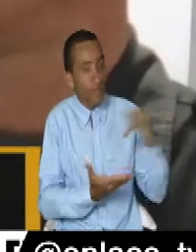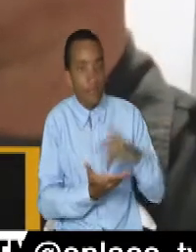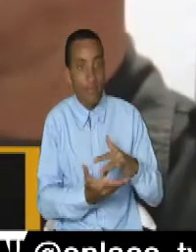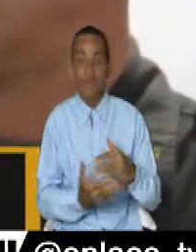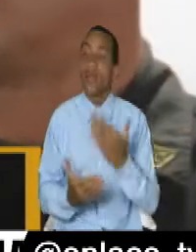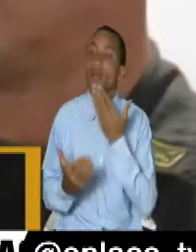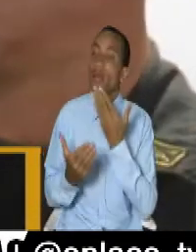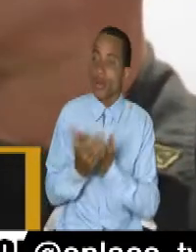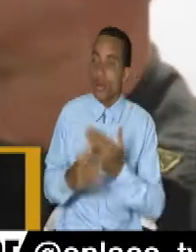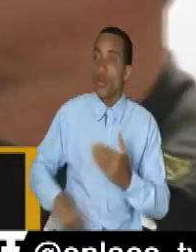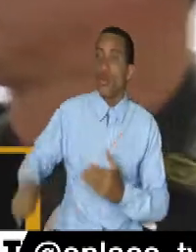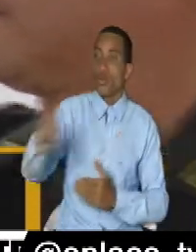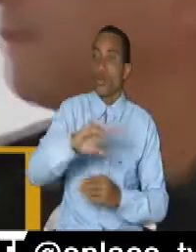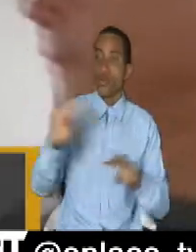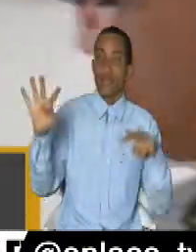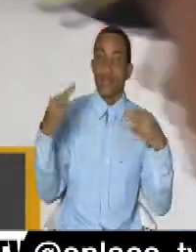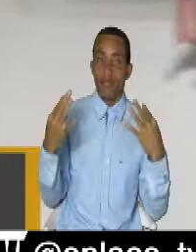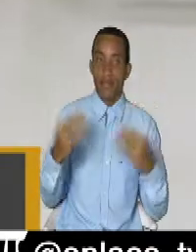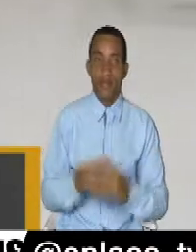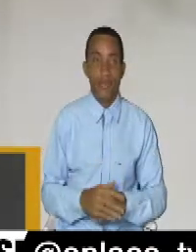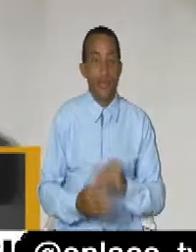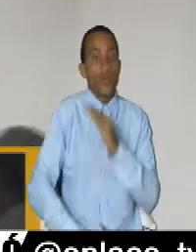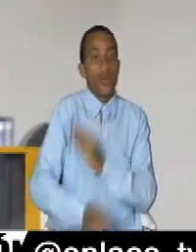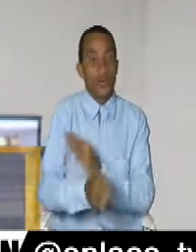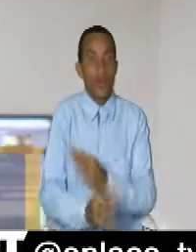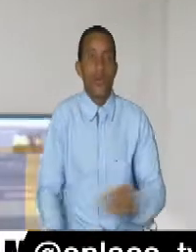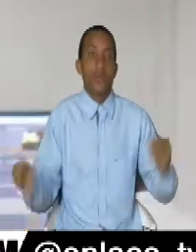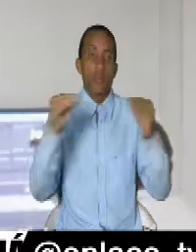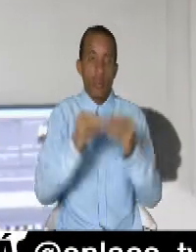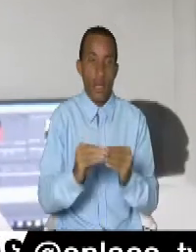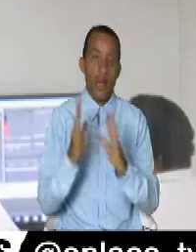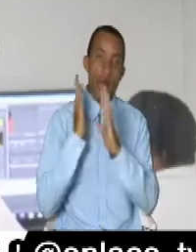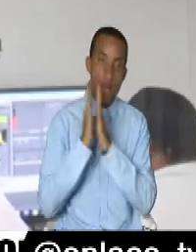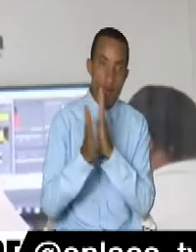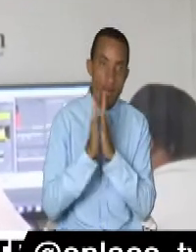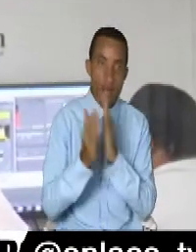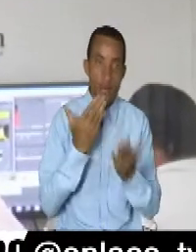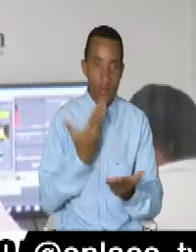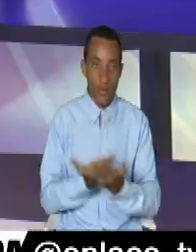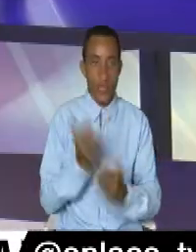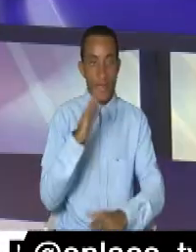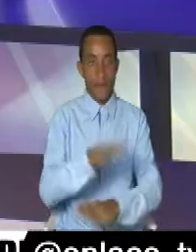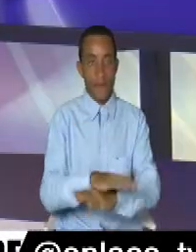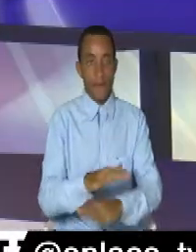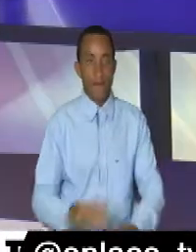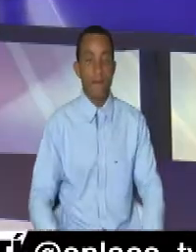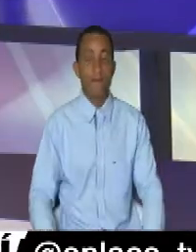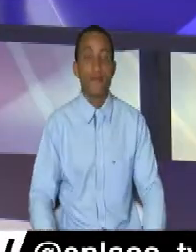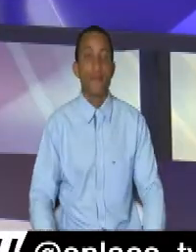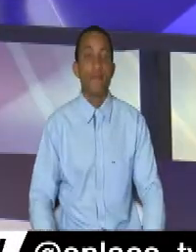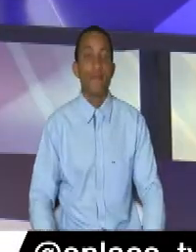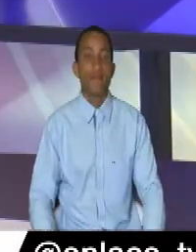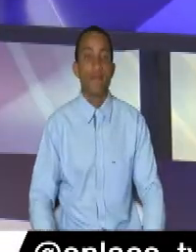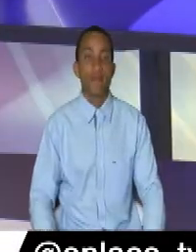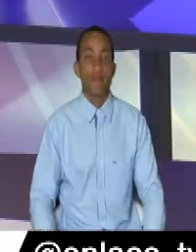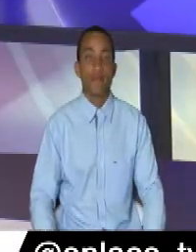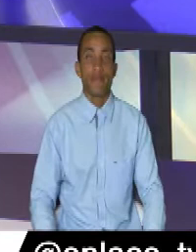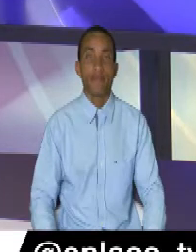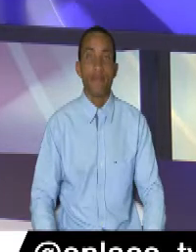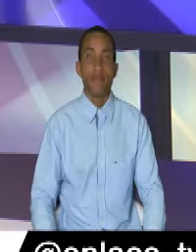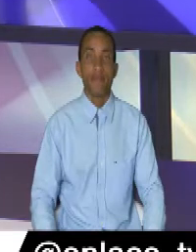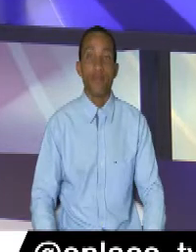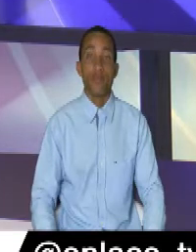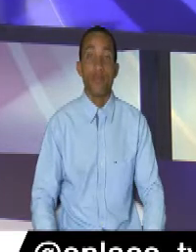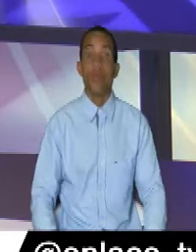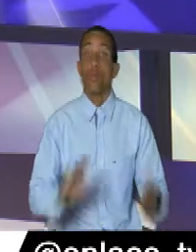muchas gracias a usted y a la audiencia. Continúen ustedes, compañeros en estudio, con más información. Muy buenas tardes. Comunidad y autoridades de